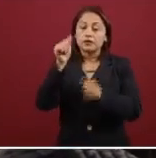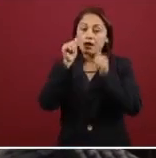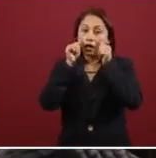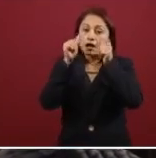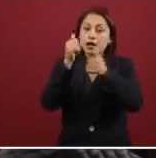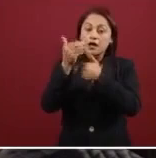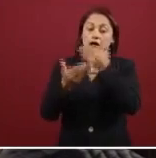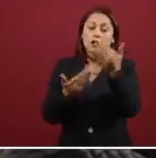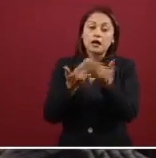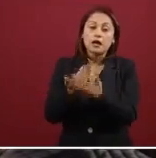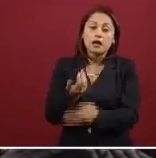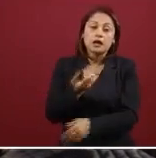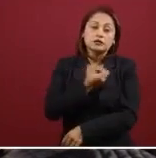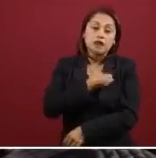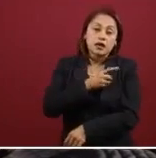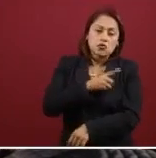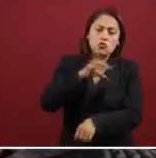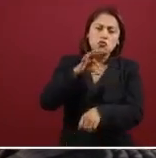5,000 millones de pesos